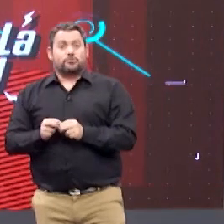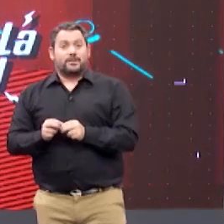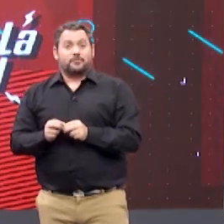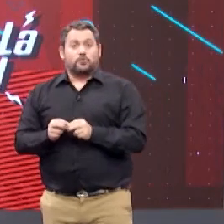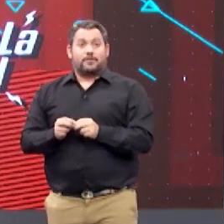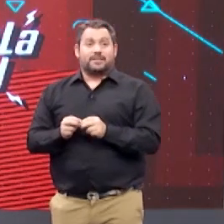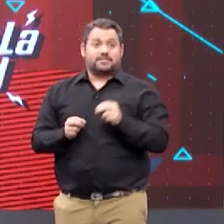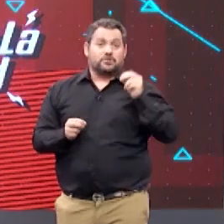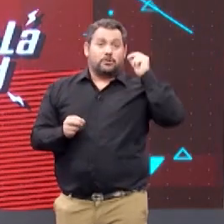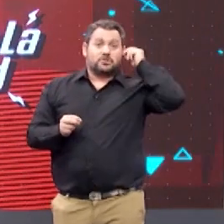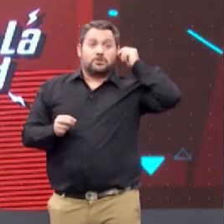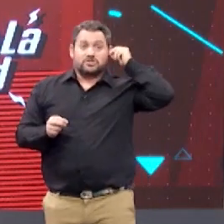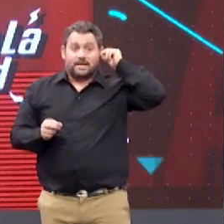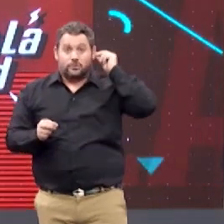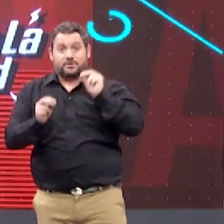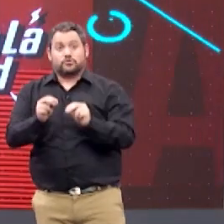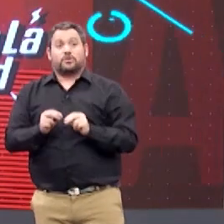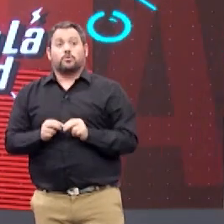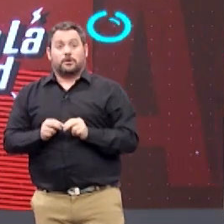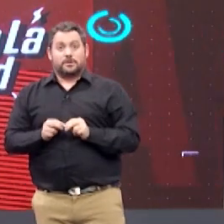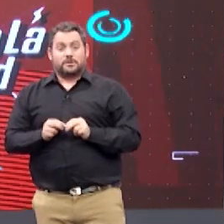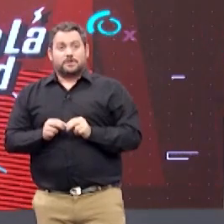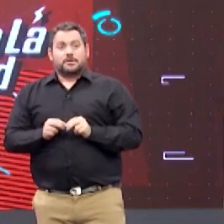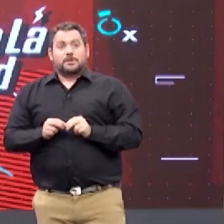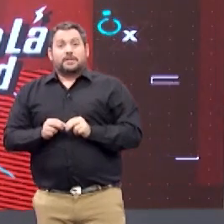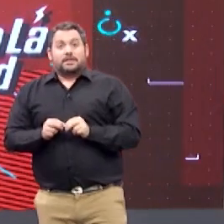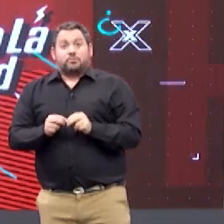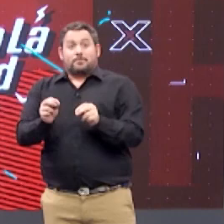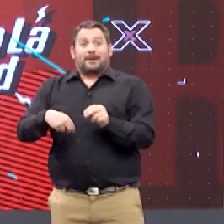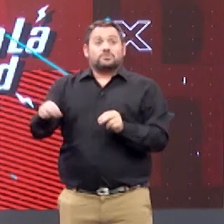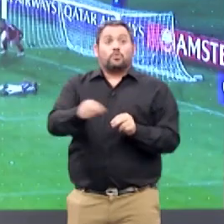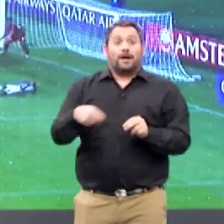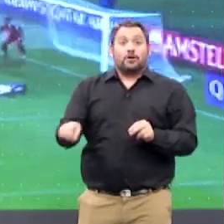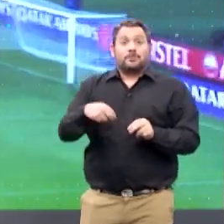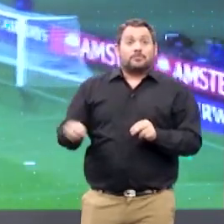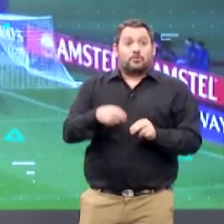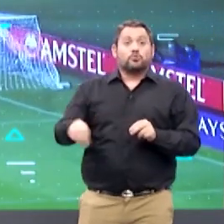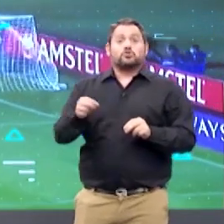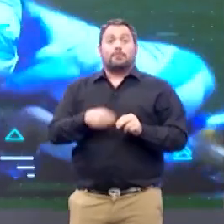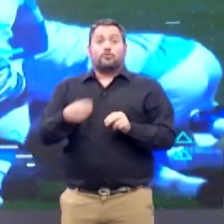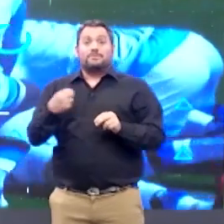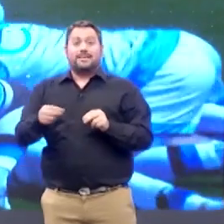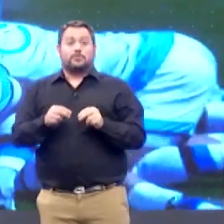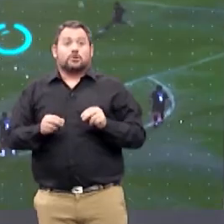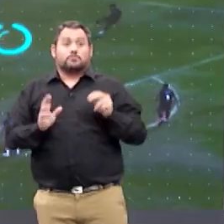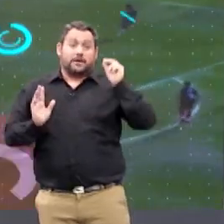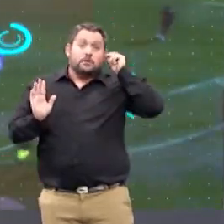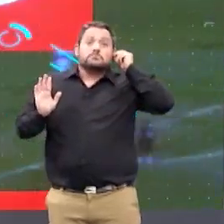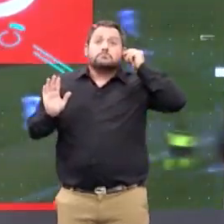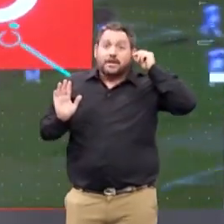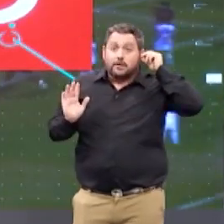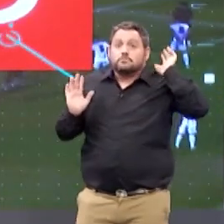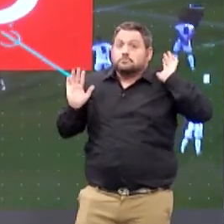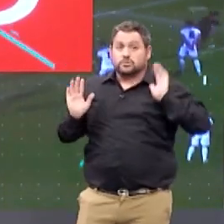del clásico en donde la figura había sido Ortigoza en los minutos que jugó. Ortigoza, esos minutos, sí. Porque me parece un jugador con mucho más movimiento,